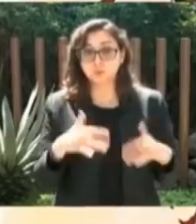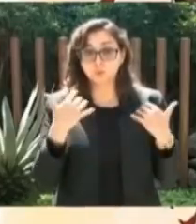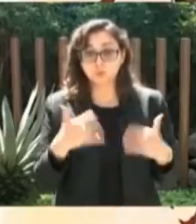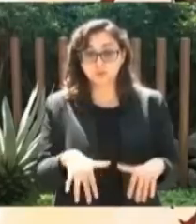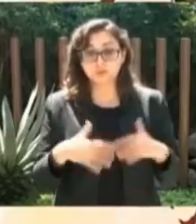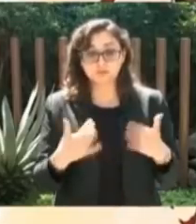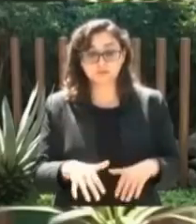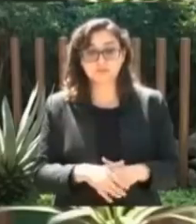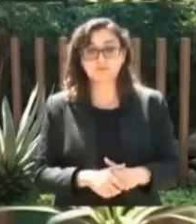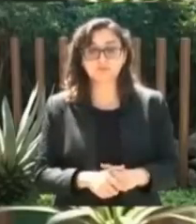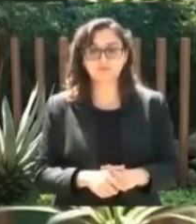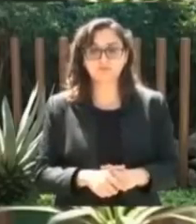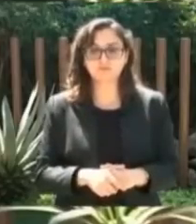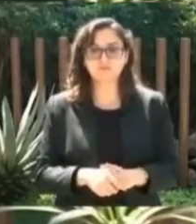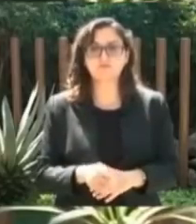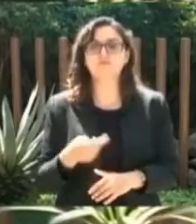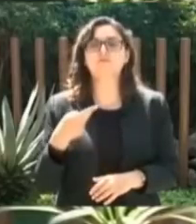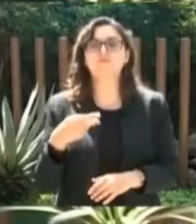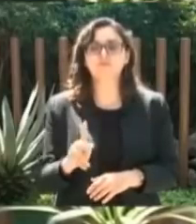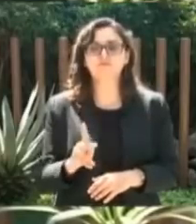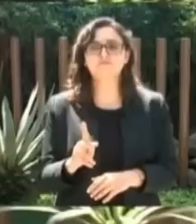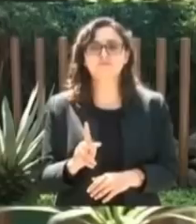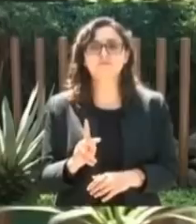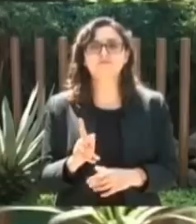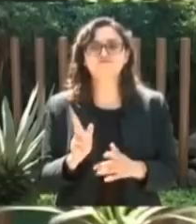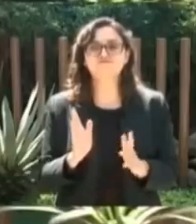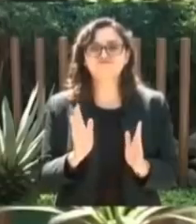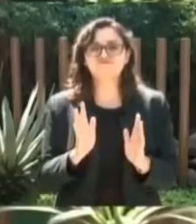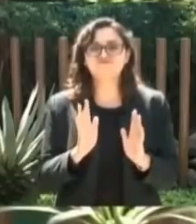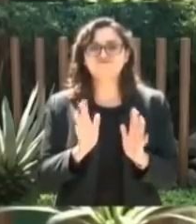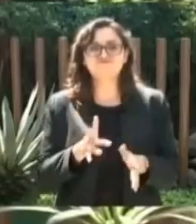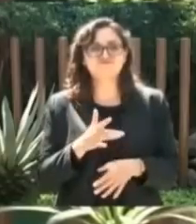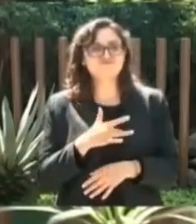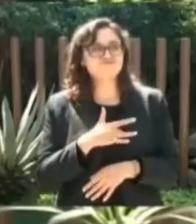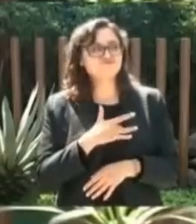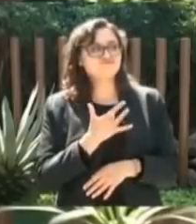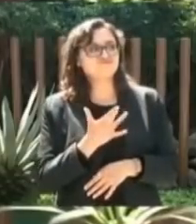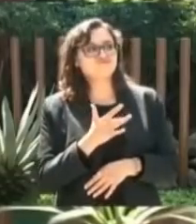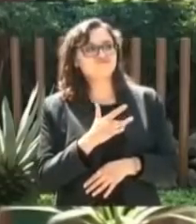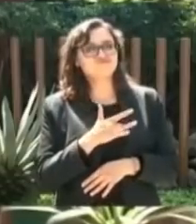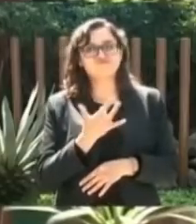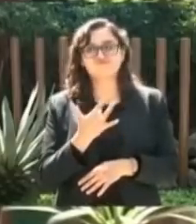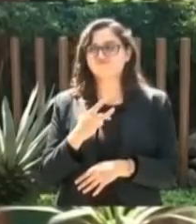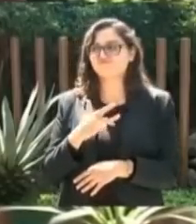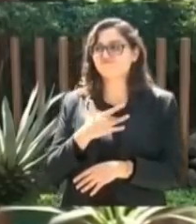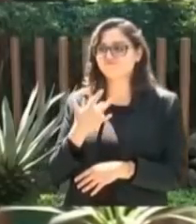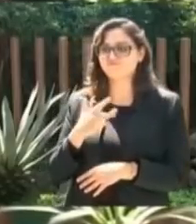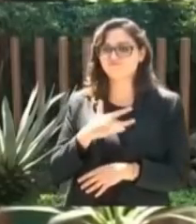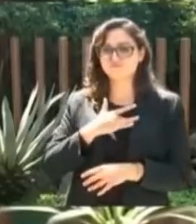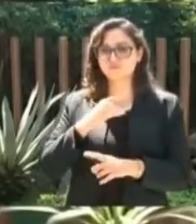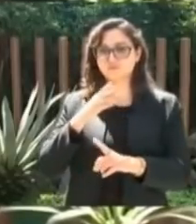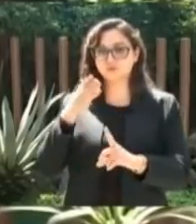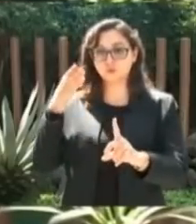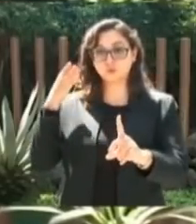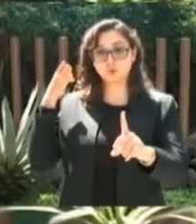extraordinarias. Pero ya veía Mújica cómo se estaba desviando el rumbo